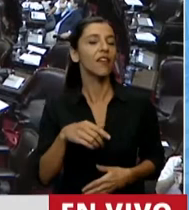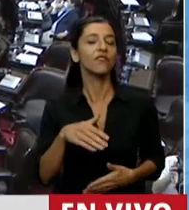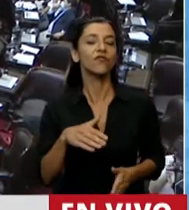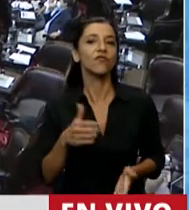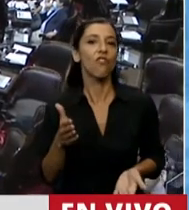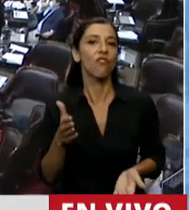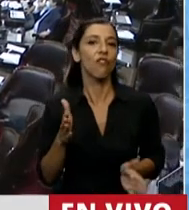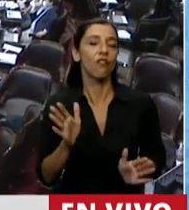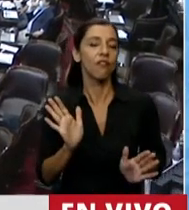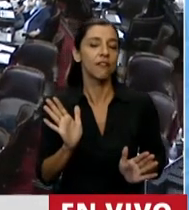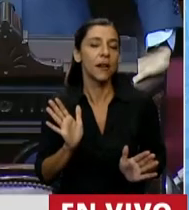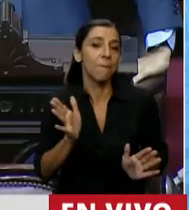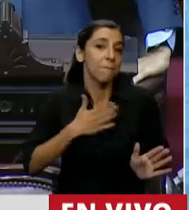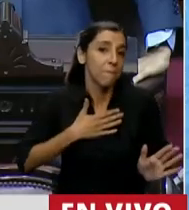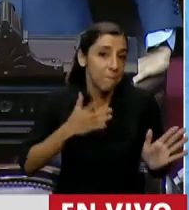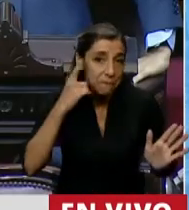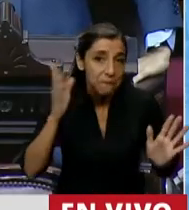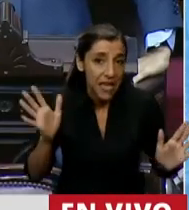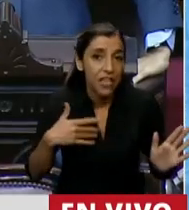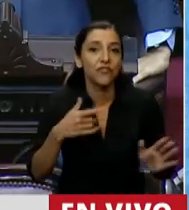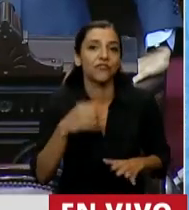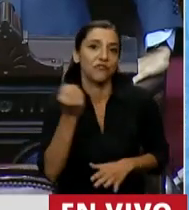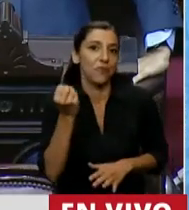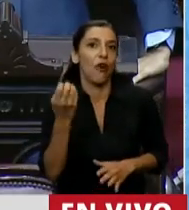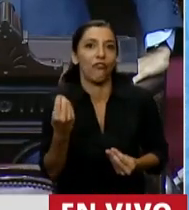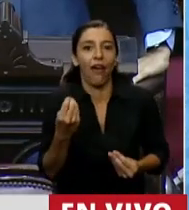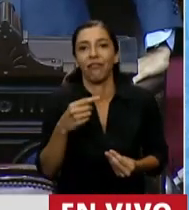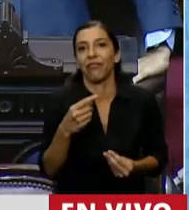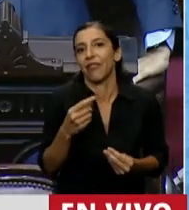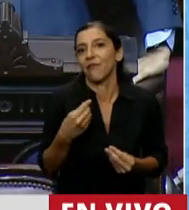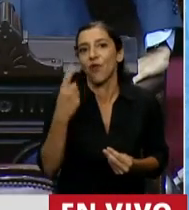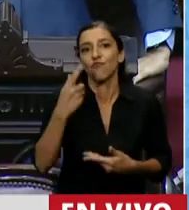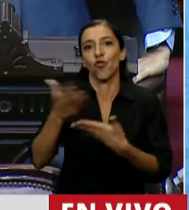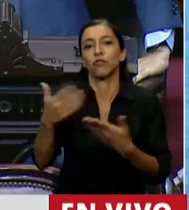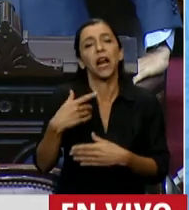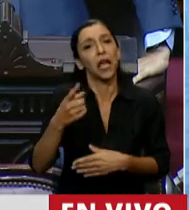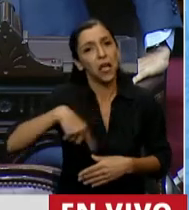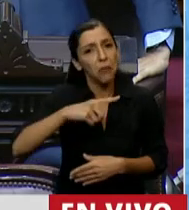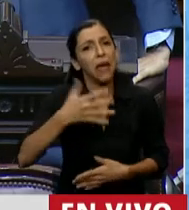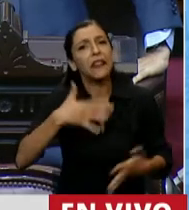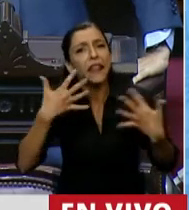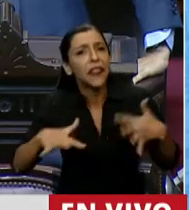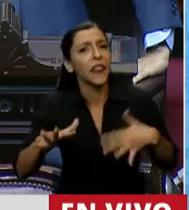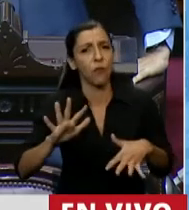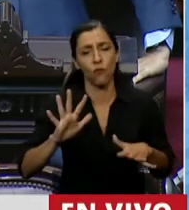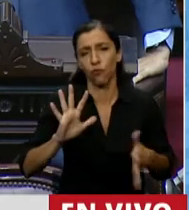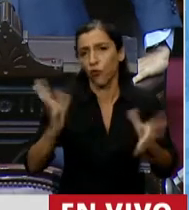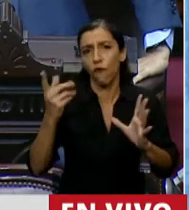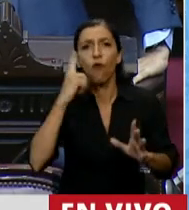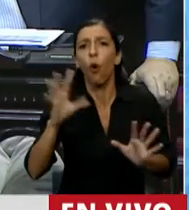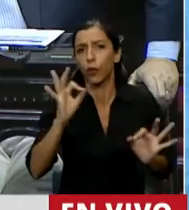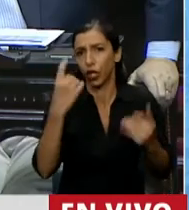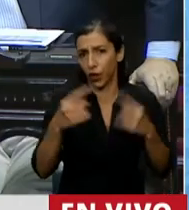saber entender, salvo algunas pocas excepciones, que quienes estamos a favor de la promoción de la ley que estamos